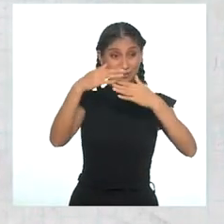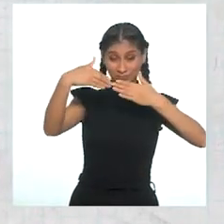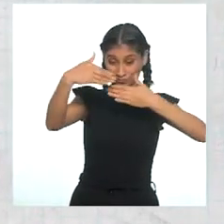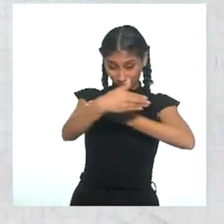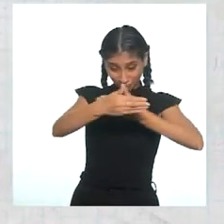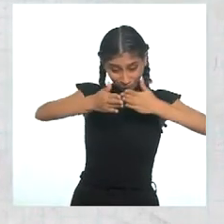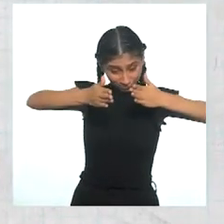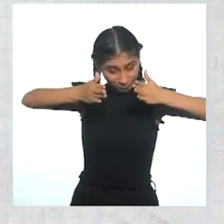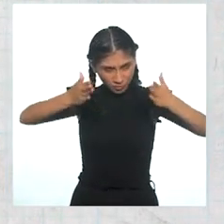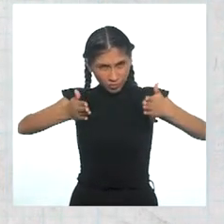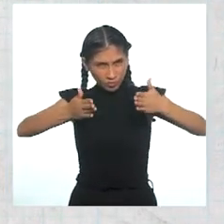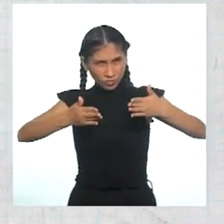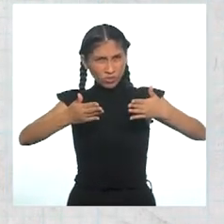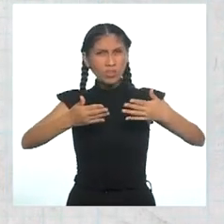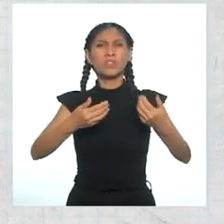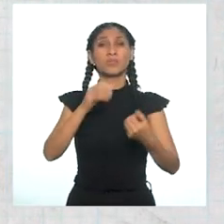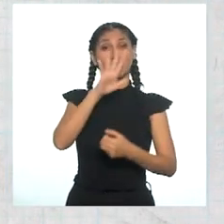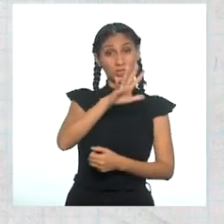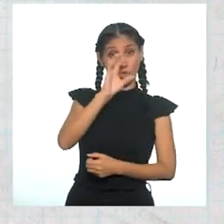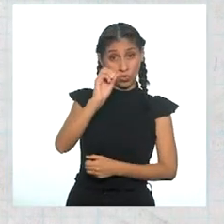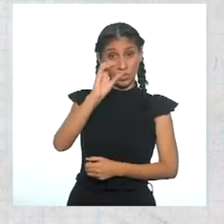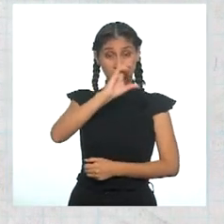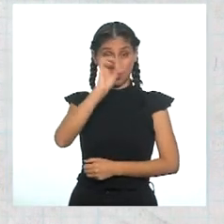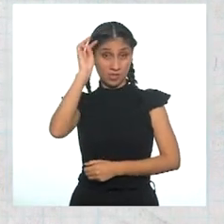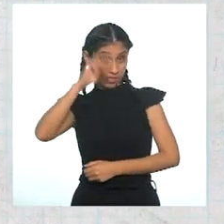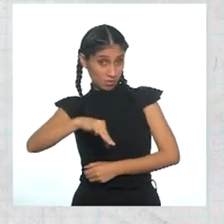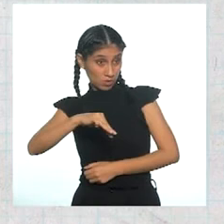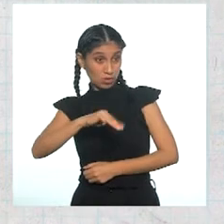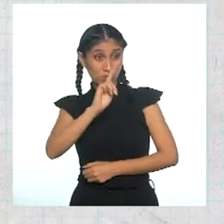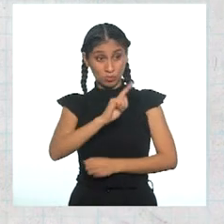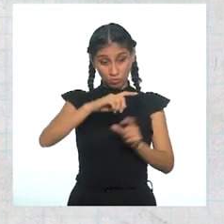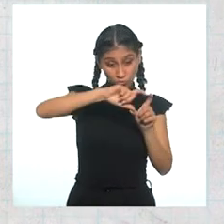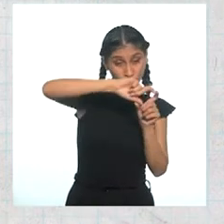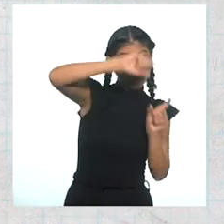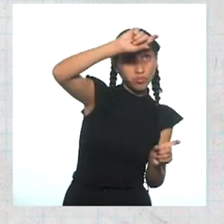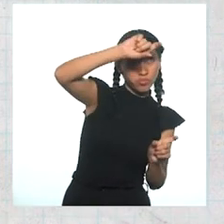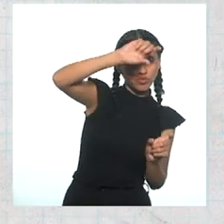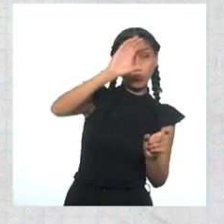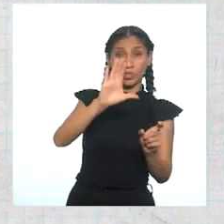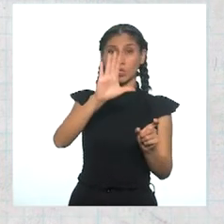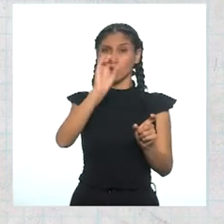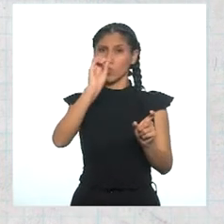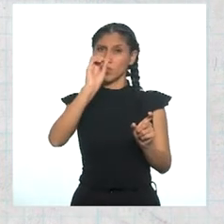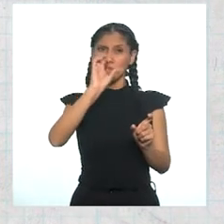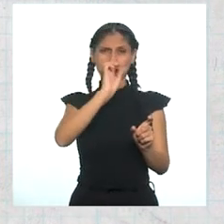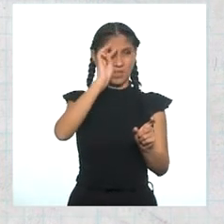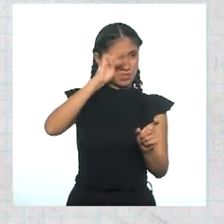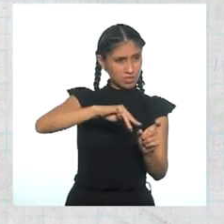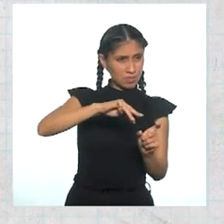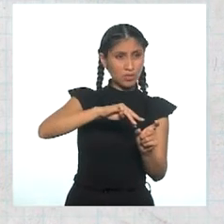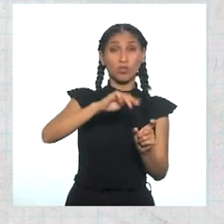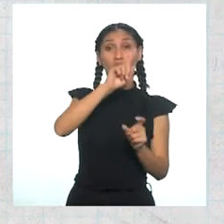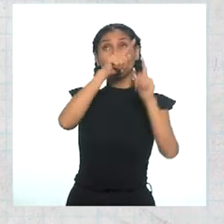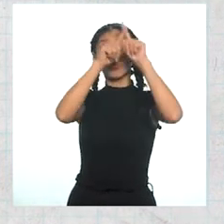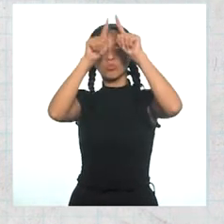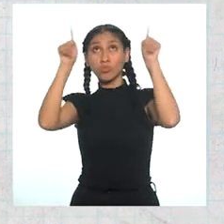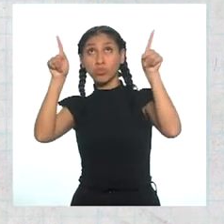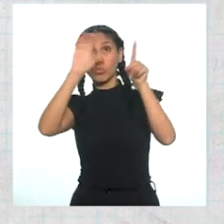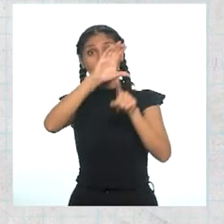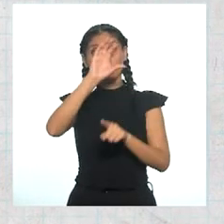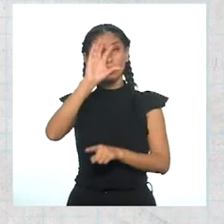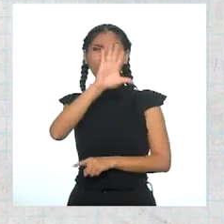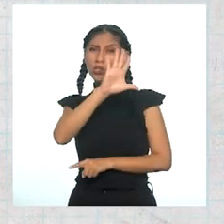mediano, tenemos 50 centímetros por lado. Para convertir esta cifra a metros, solo tenemos que dividirla entre 10 al